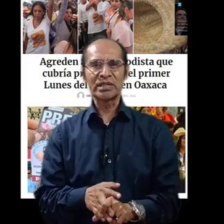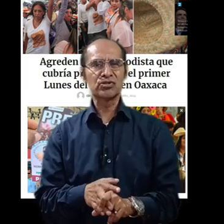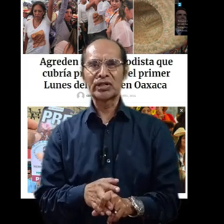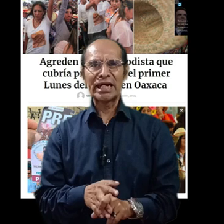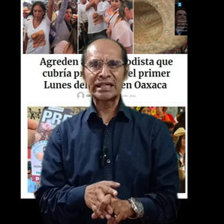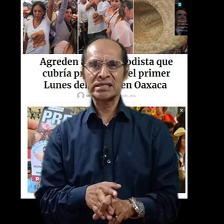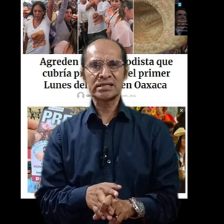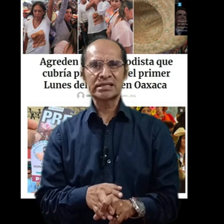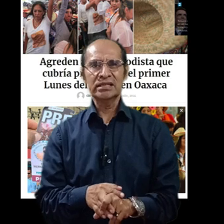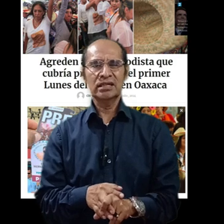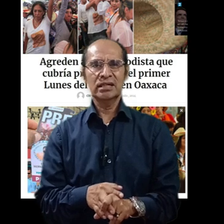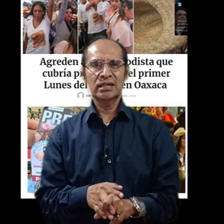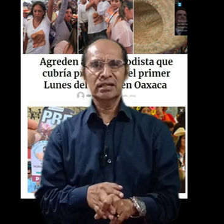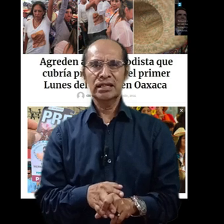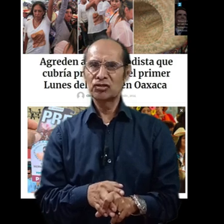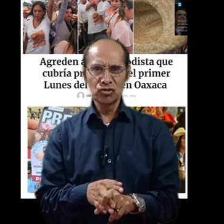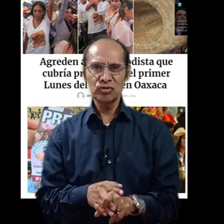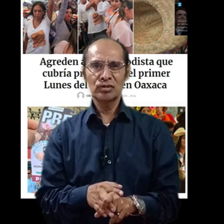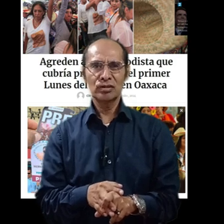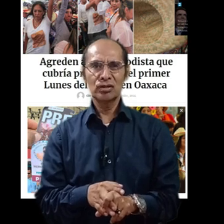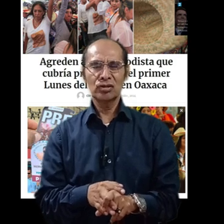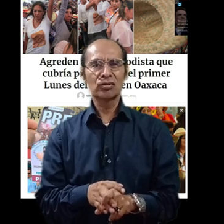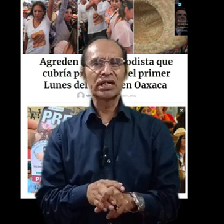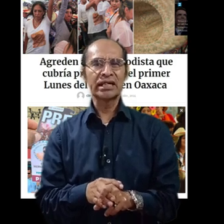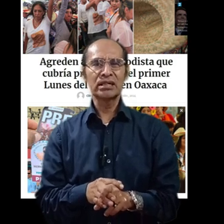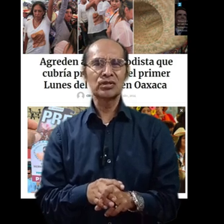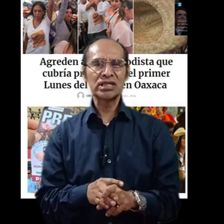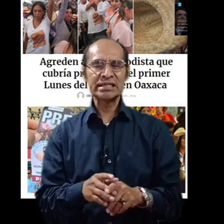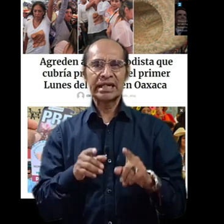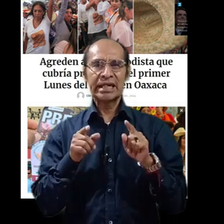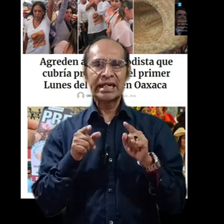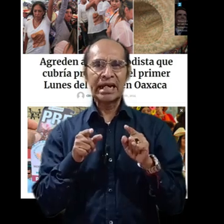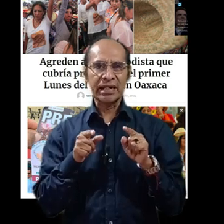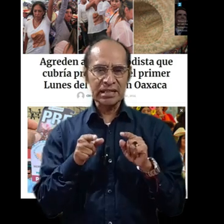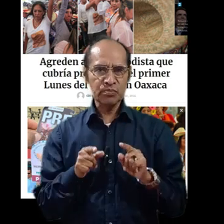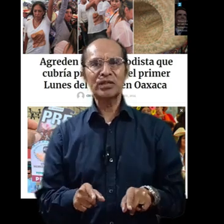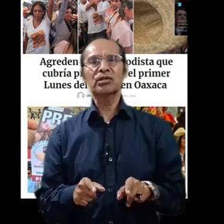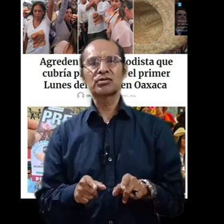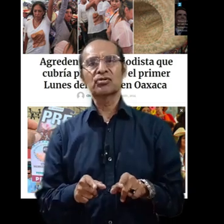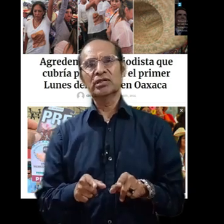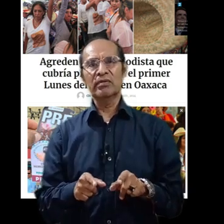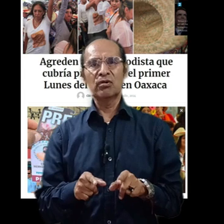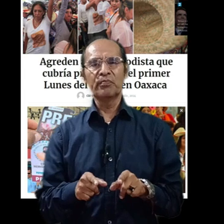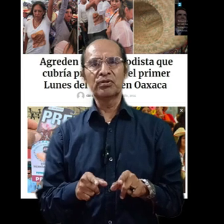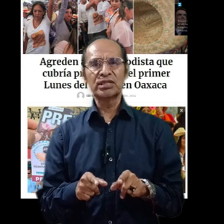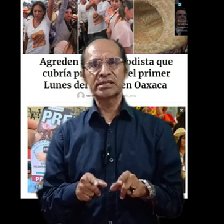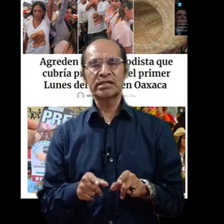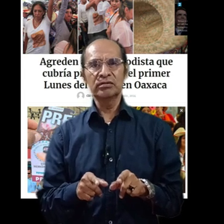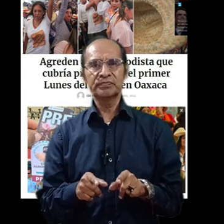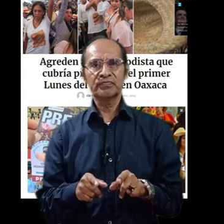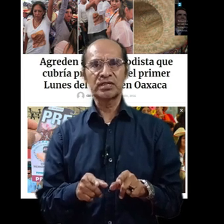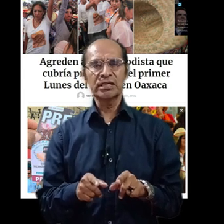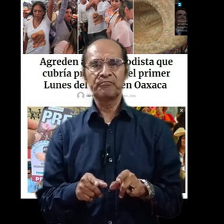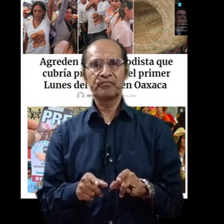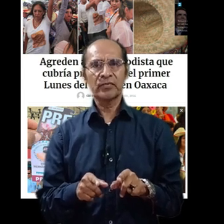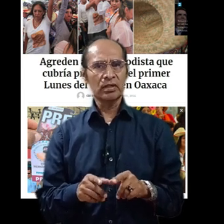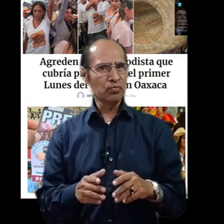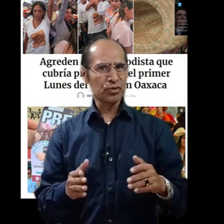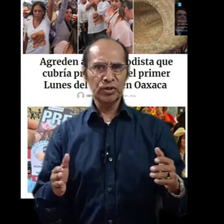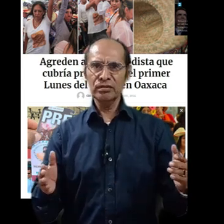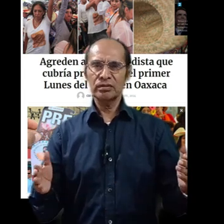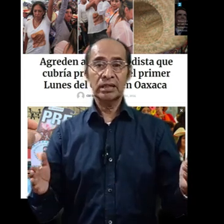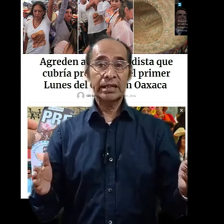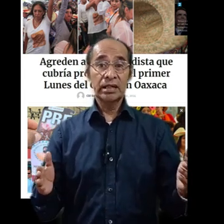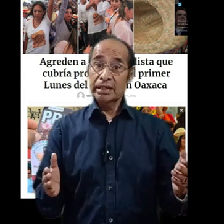guardias personales sí no lo que queremos es respeto a nuestro trabajo periodístico sí